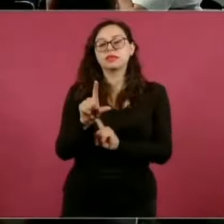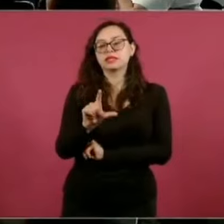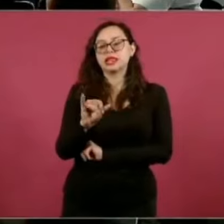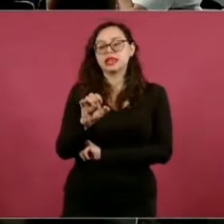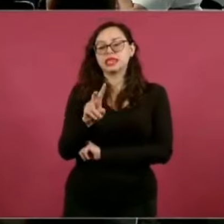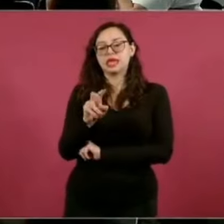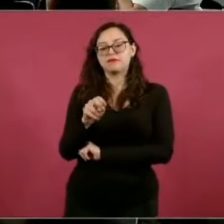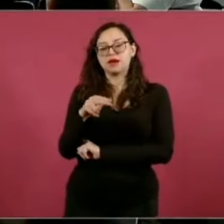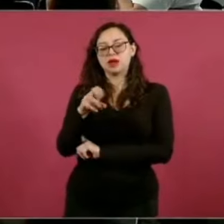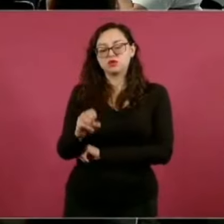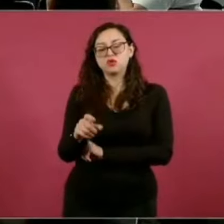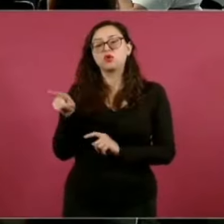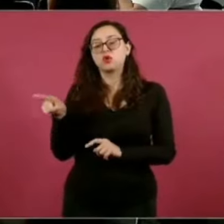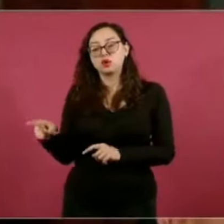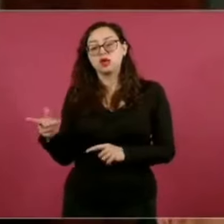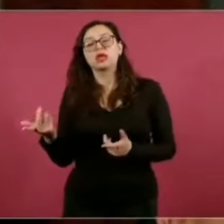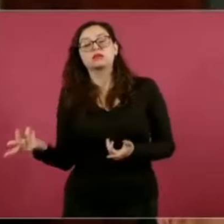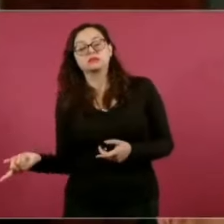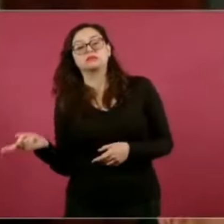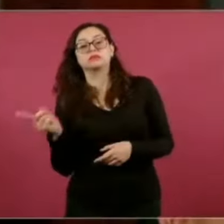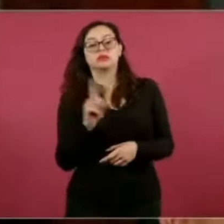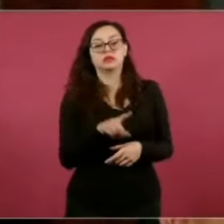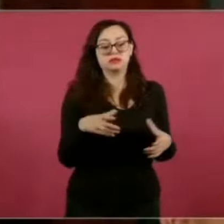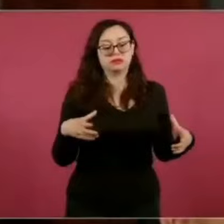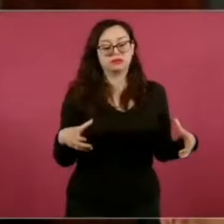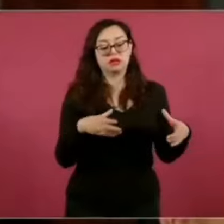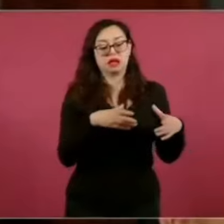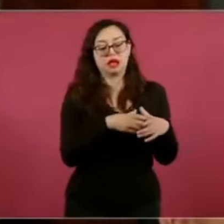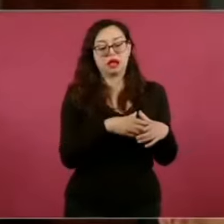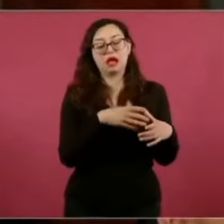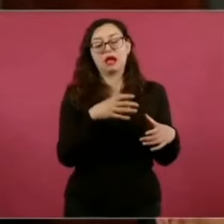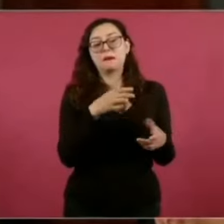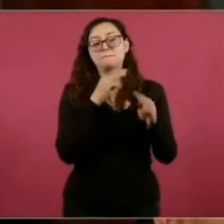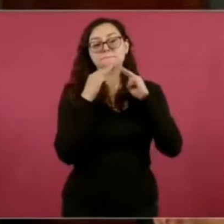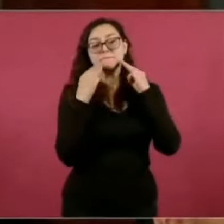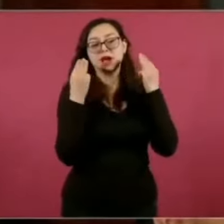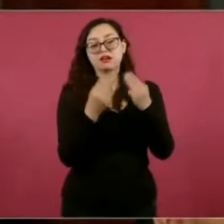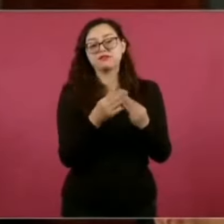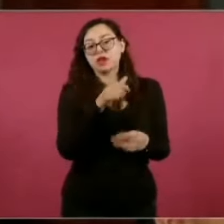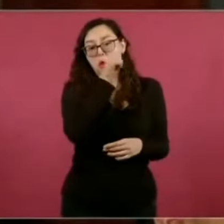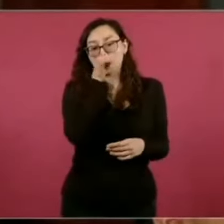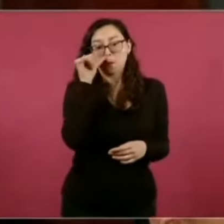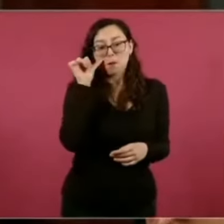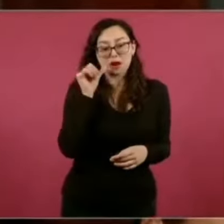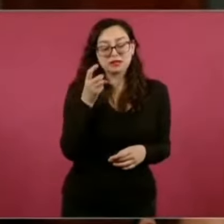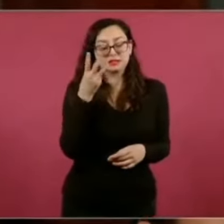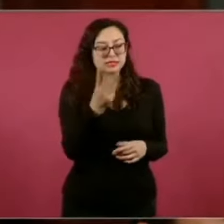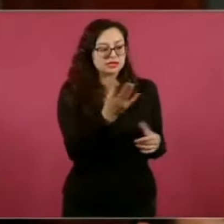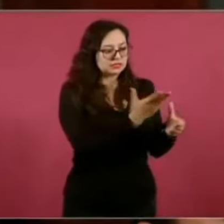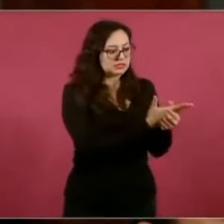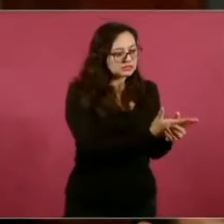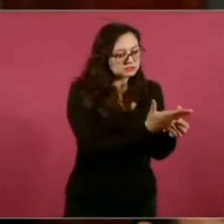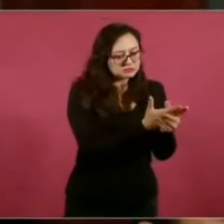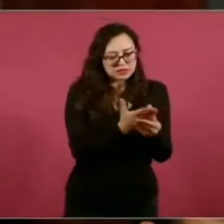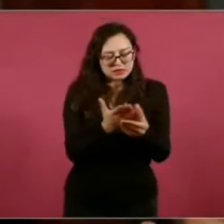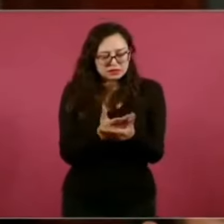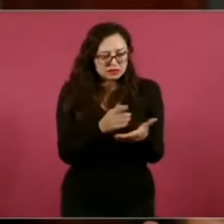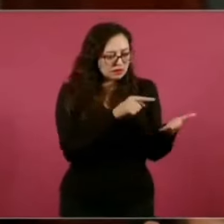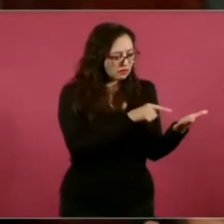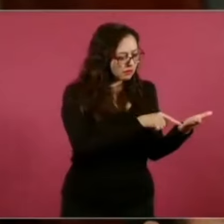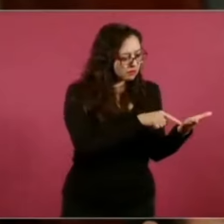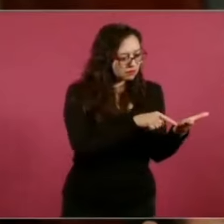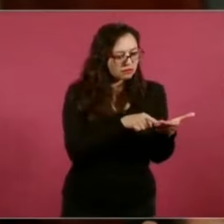Sáenz, con el cártel de Amado Carrillo, el cártel de Juárez. Estos 3 expedientes documentan que de forma indirecta se